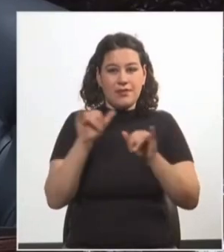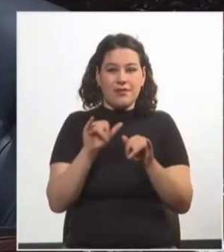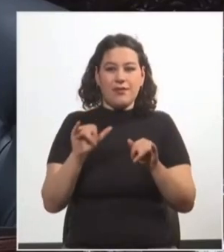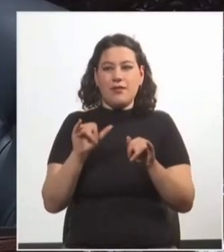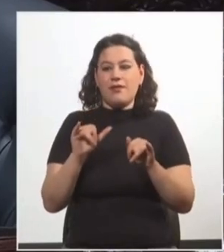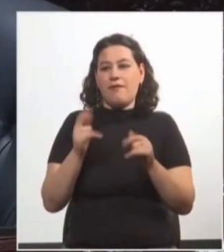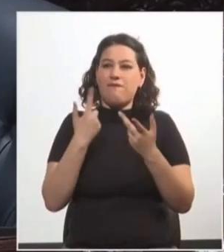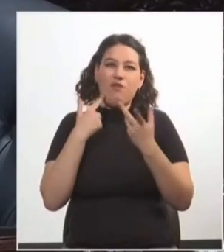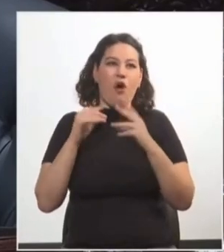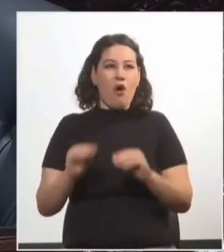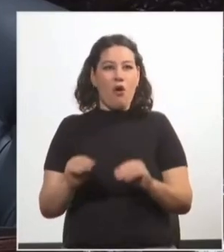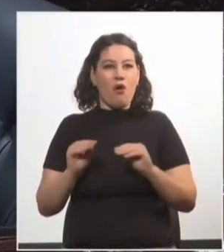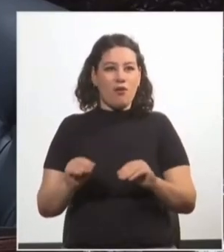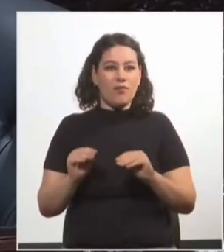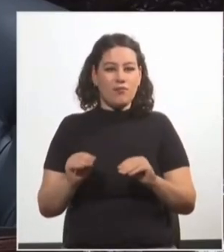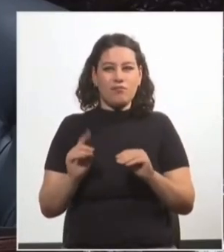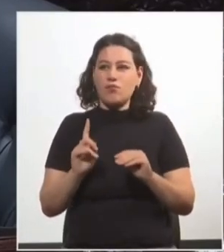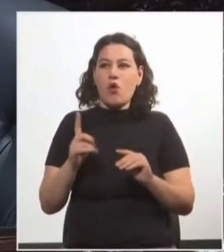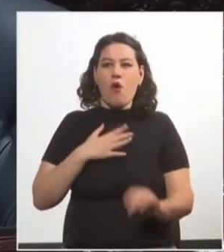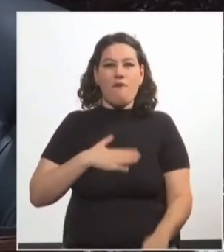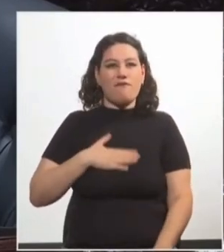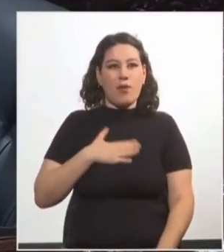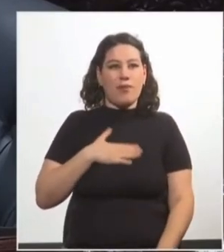tibio, nos dejó inconformes.